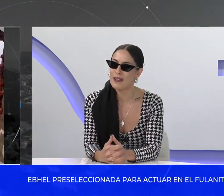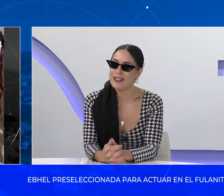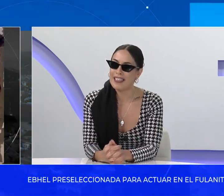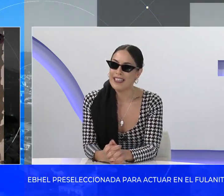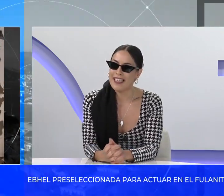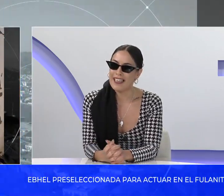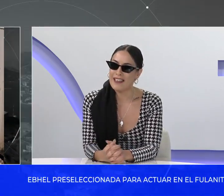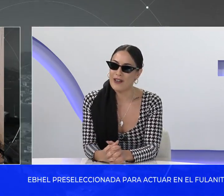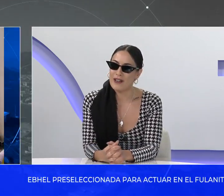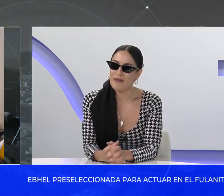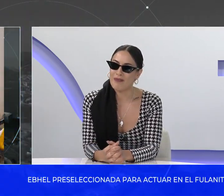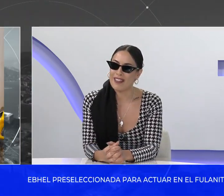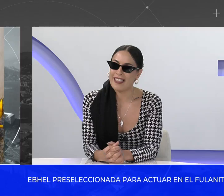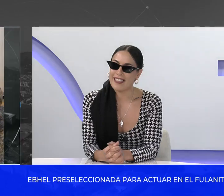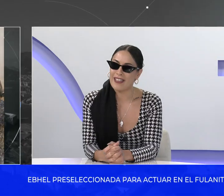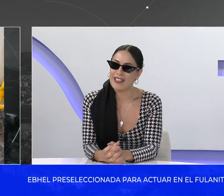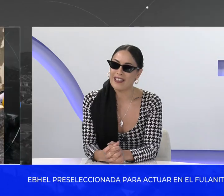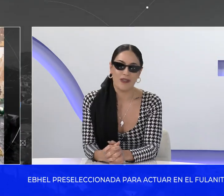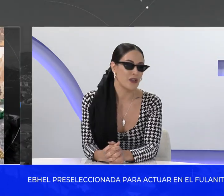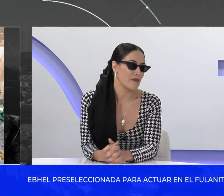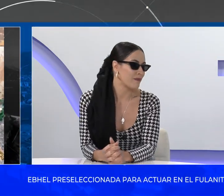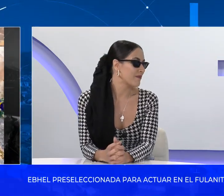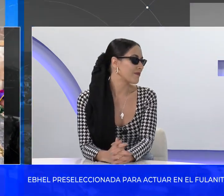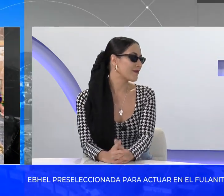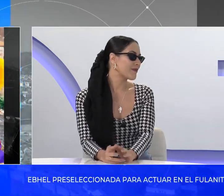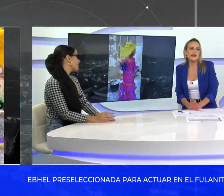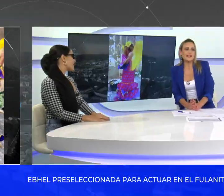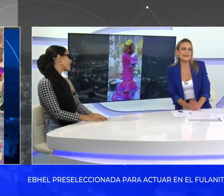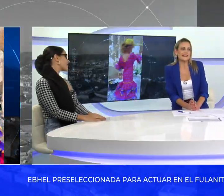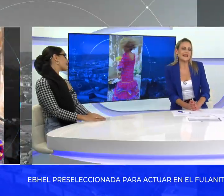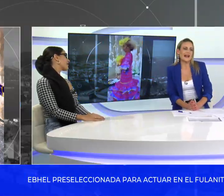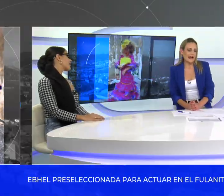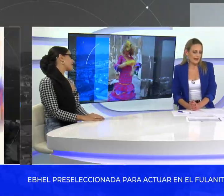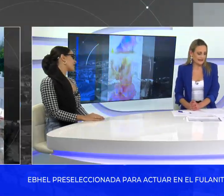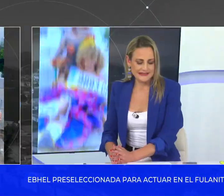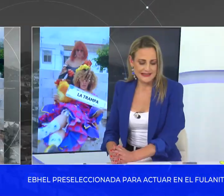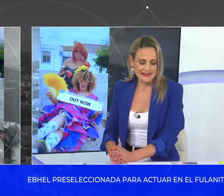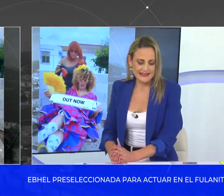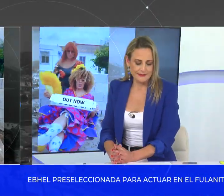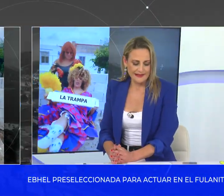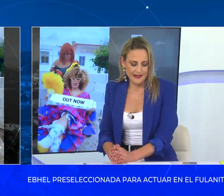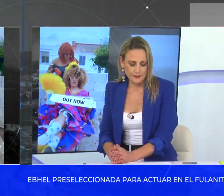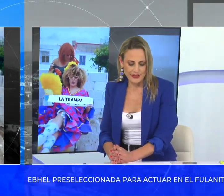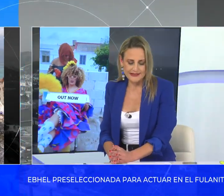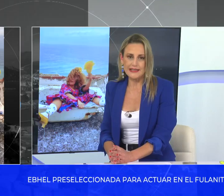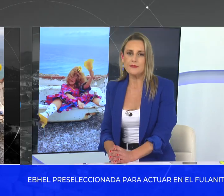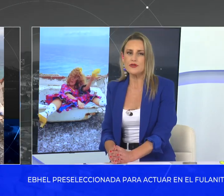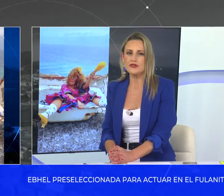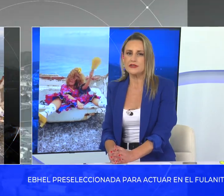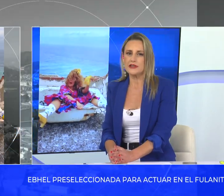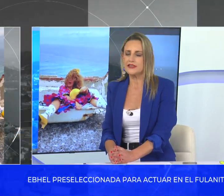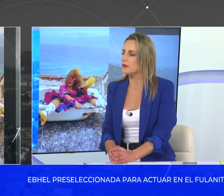cómico y bueno ha salido esta locura bueno esta locura que acaba de empezar porque